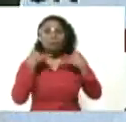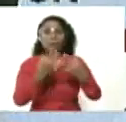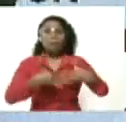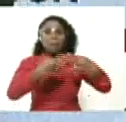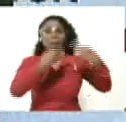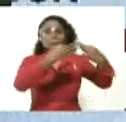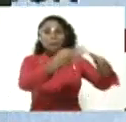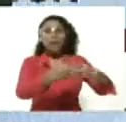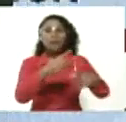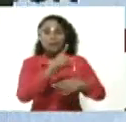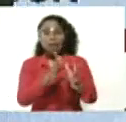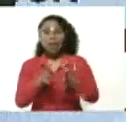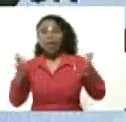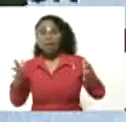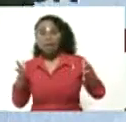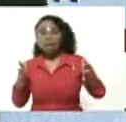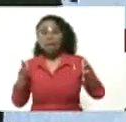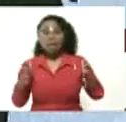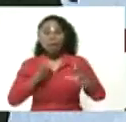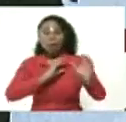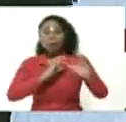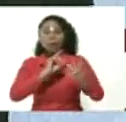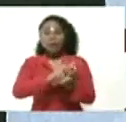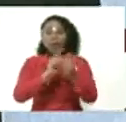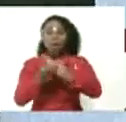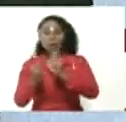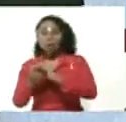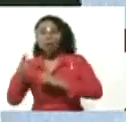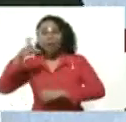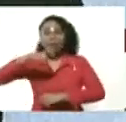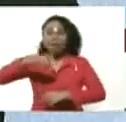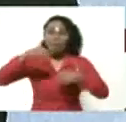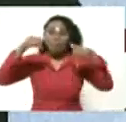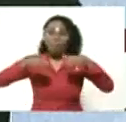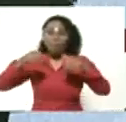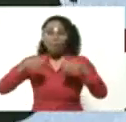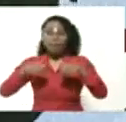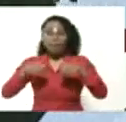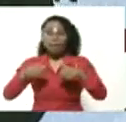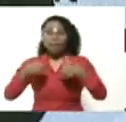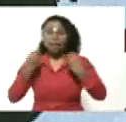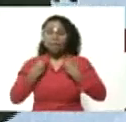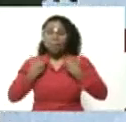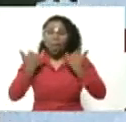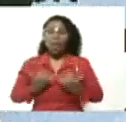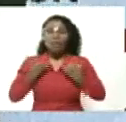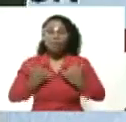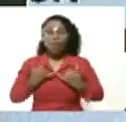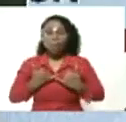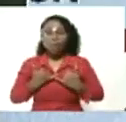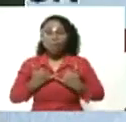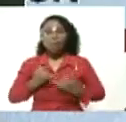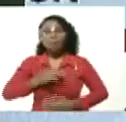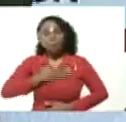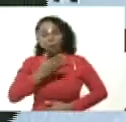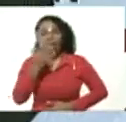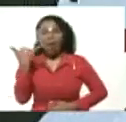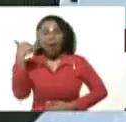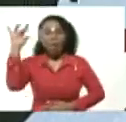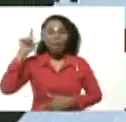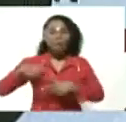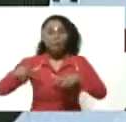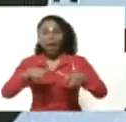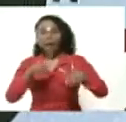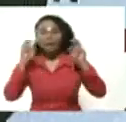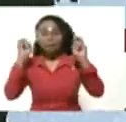esas grandes conversaciones tengan lugar y que, por tanto, los cambios que precisamos en una encrucijada como la que vivimos puedan tener lugar.